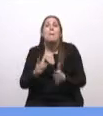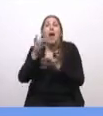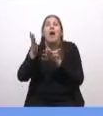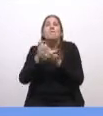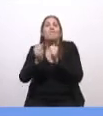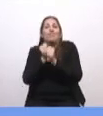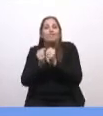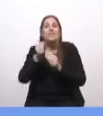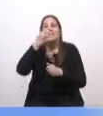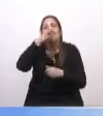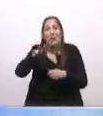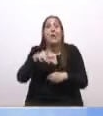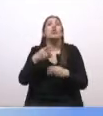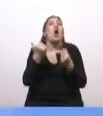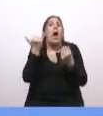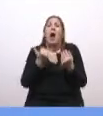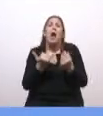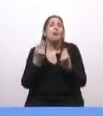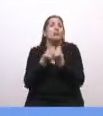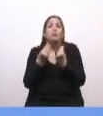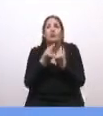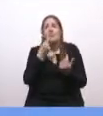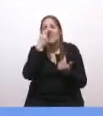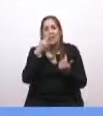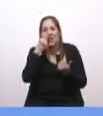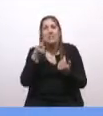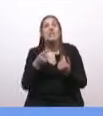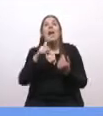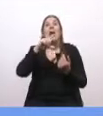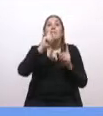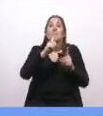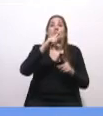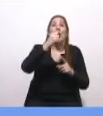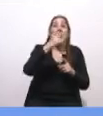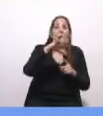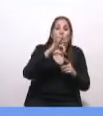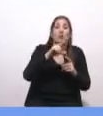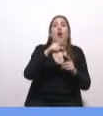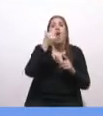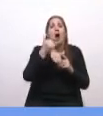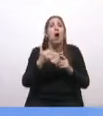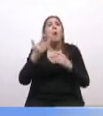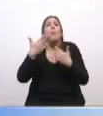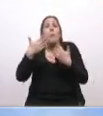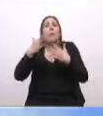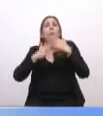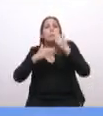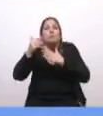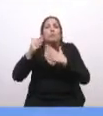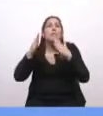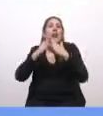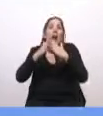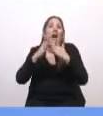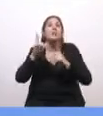algunos emprendimientos muy interés interesantes que con el caucho hacen mobiliario urbano y ahí tenemos municipios que ya